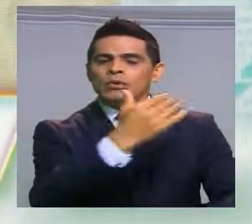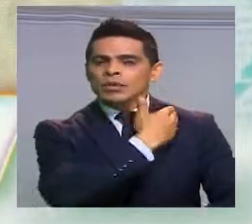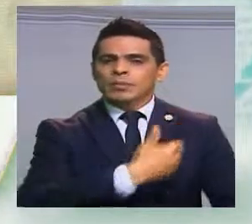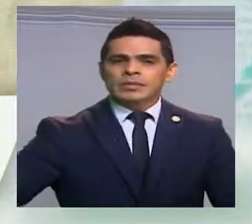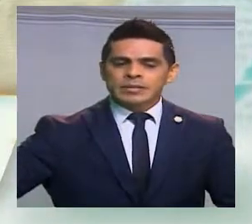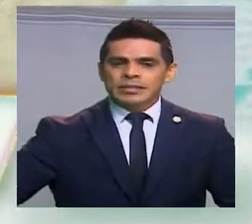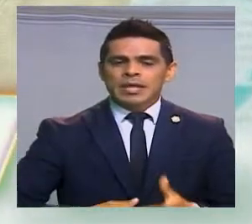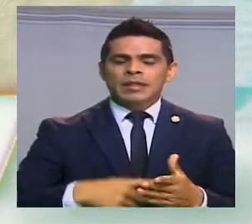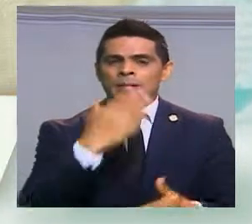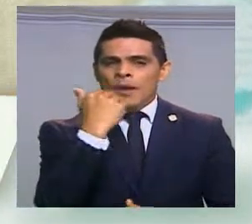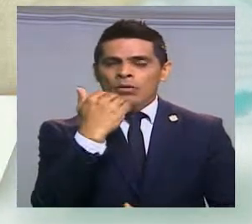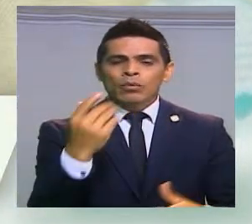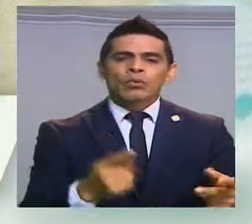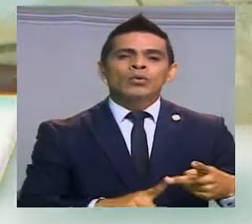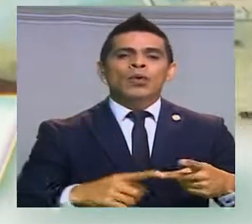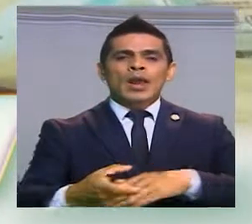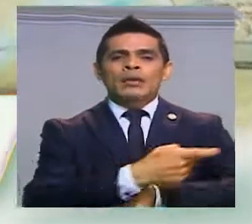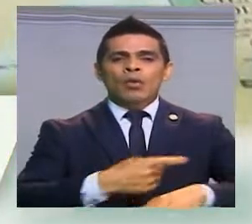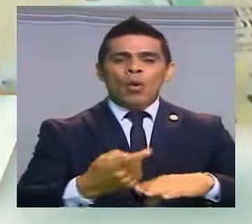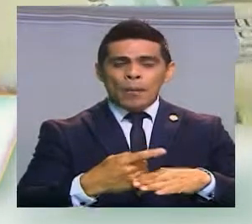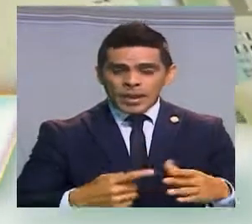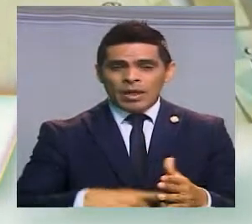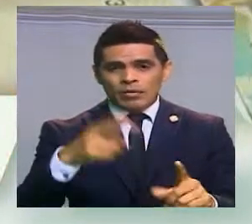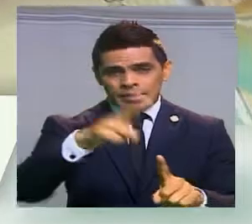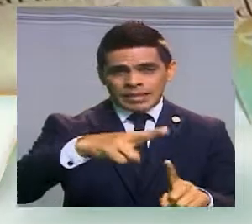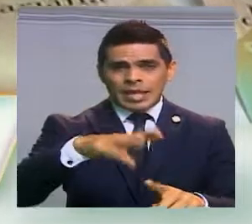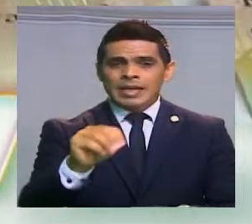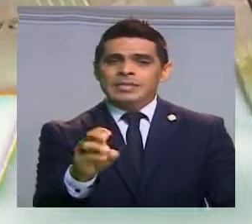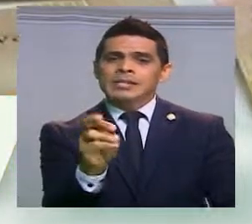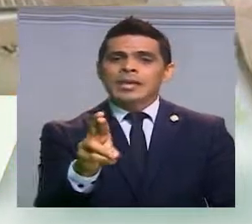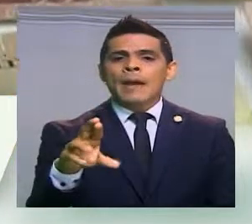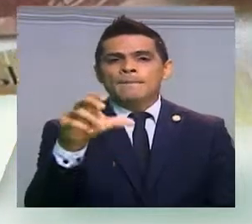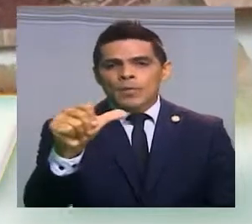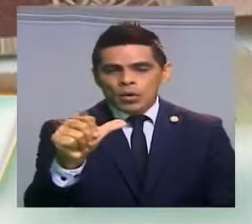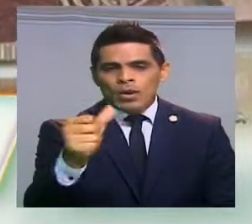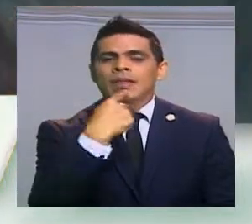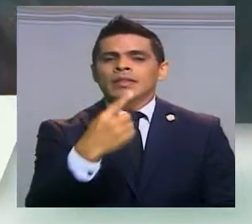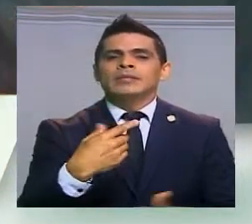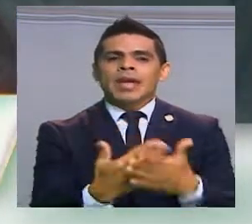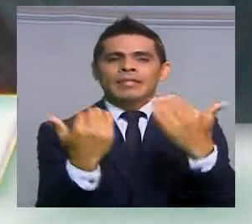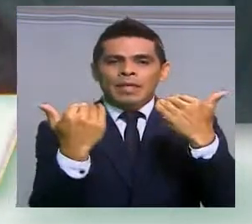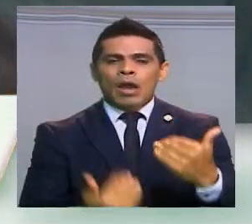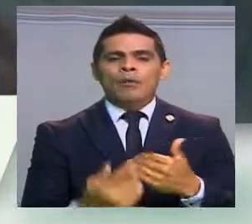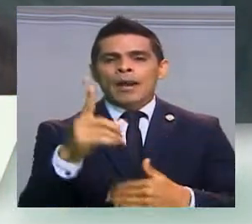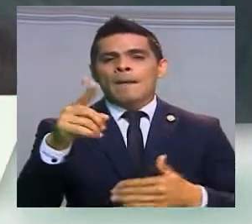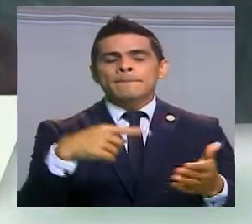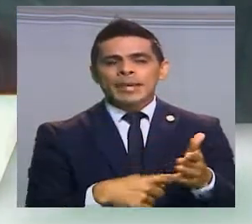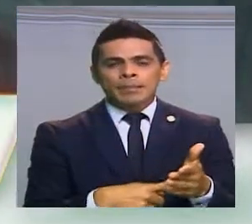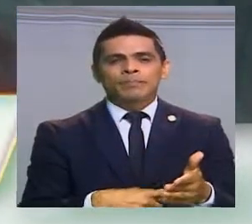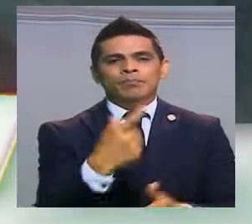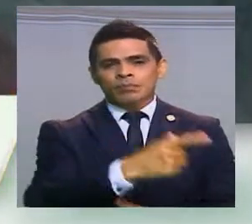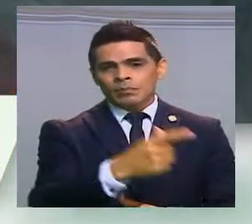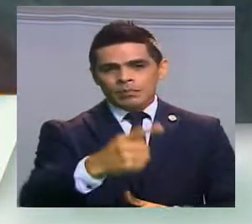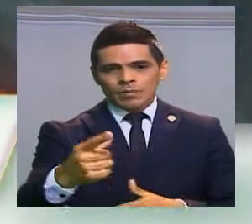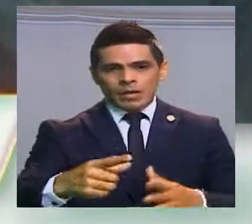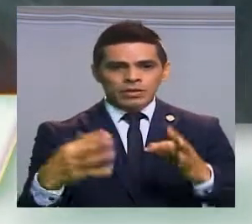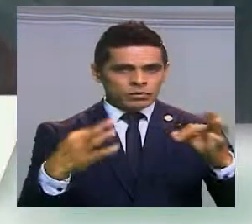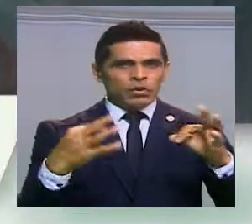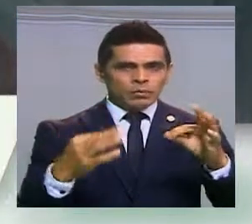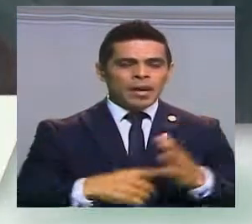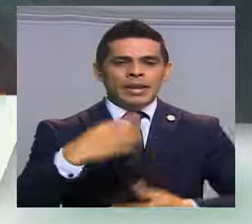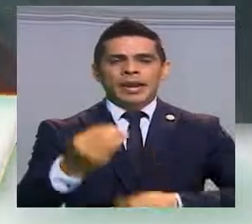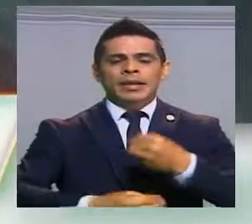Maduro. También el gobernador del estado Táchira, José Gregorio Bielma Mora, informó que hasta el momento más de 1.000 personas naturales han realizado